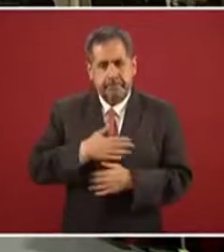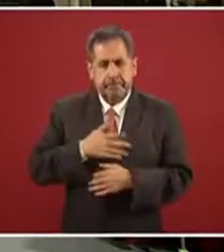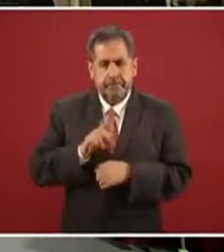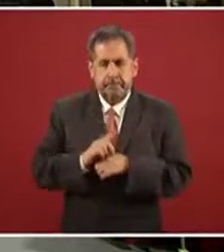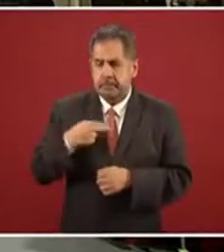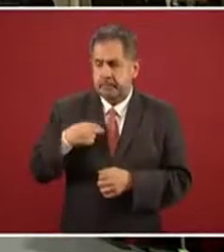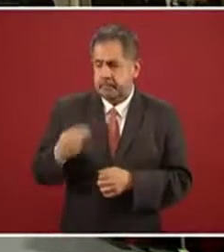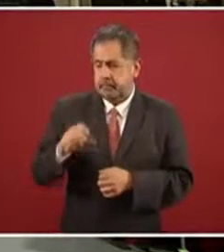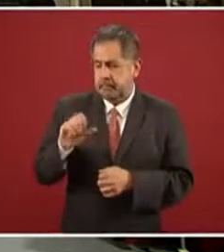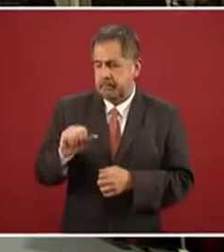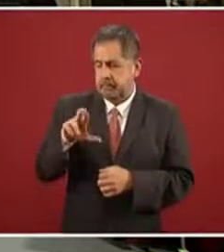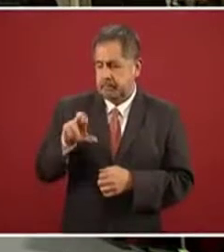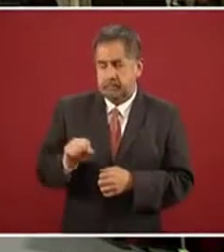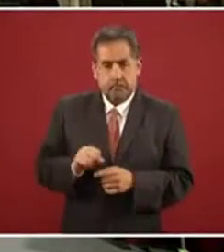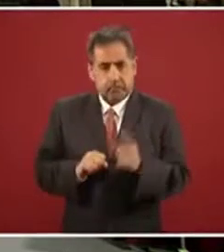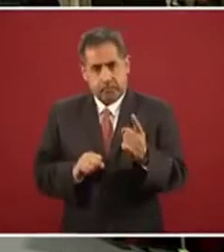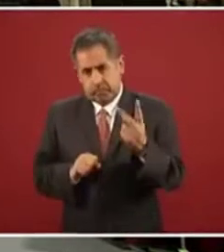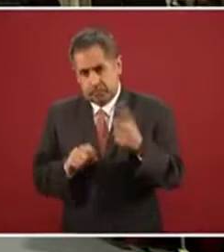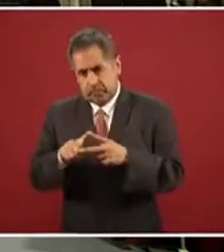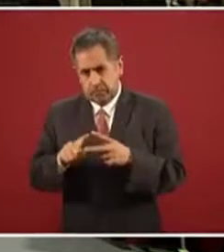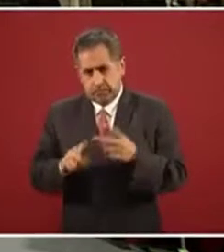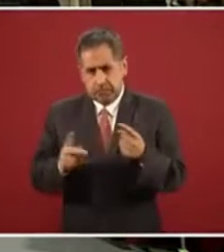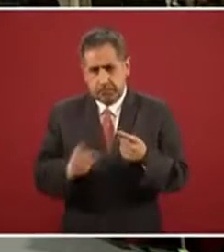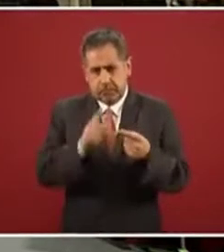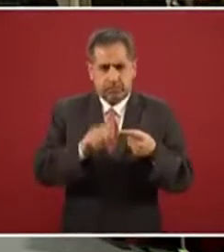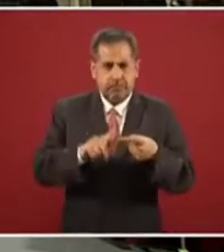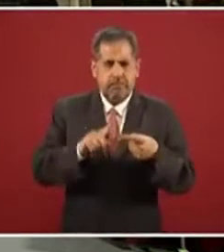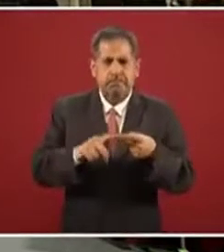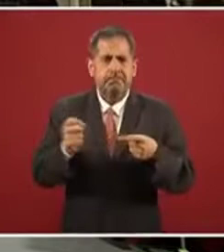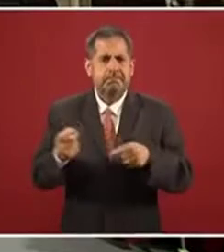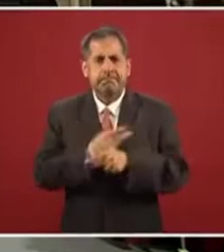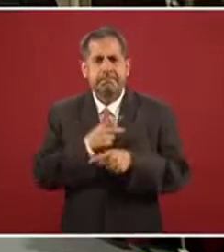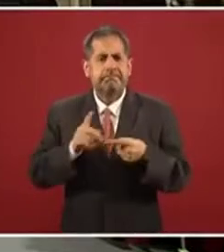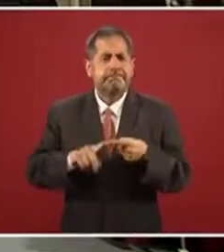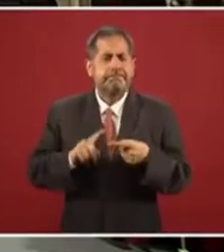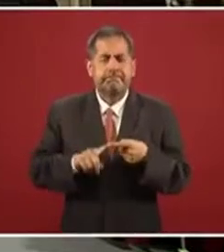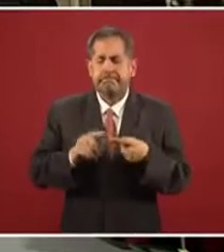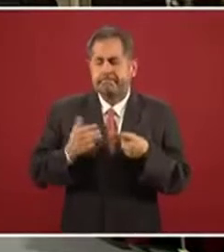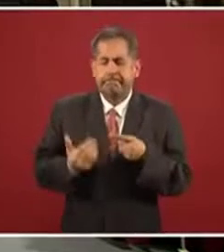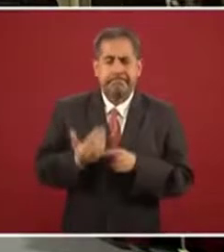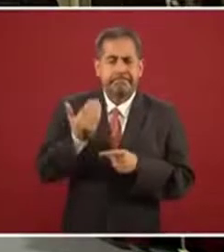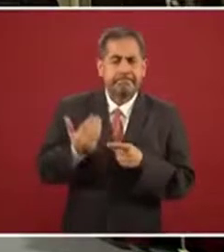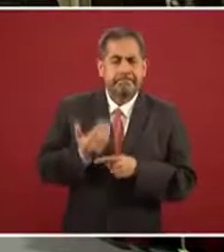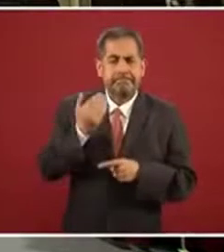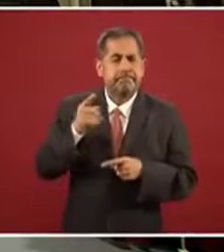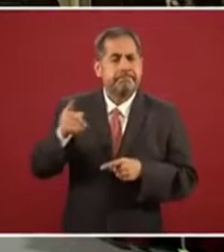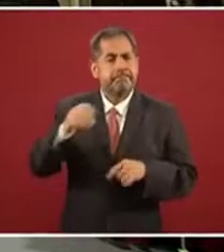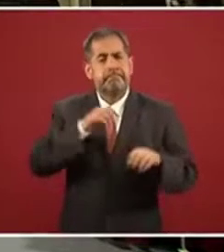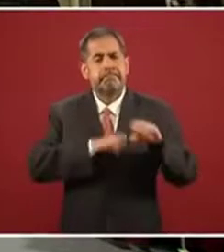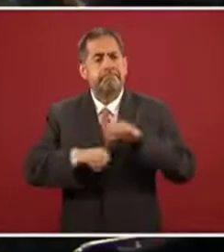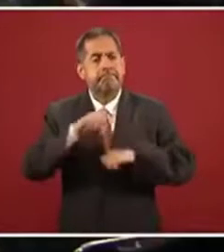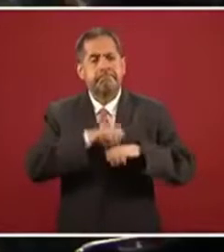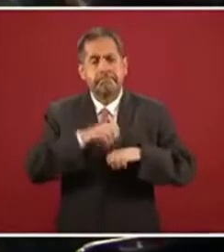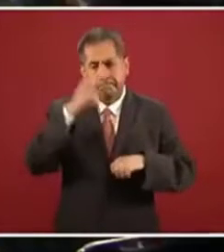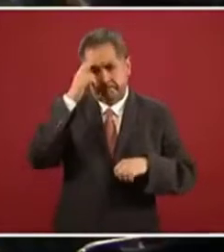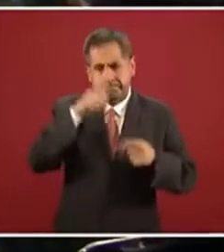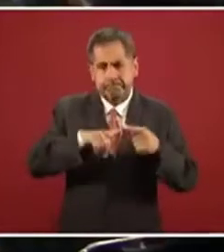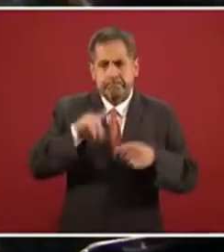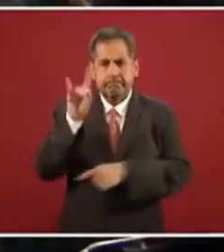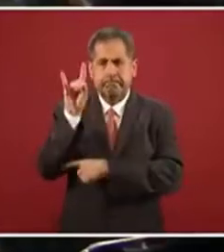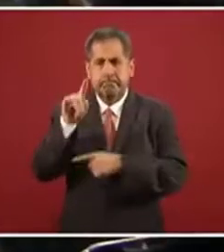Noticias. Dos preguntas. La primera, si nos puede hablar de la situación de esta mañana que acontece en la Embajada de México ahí en